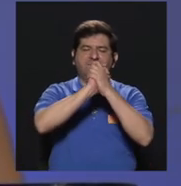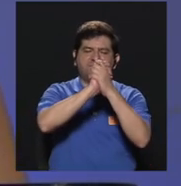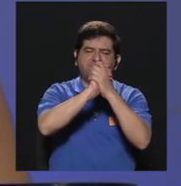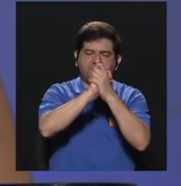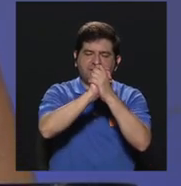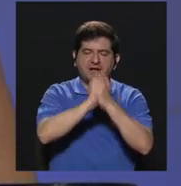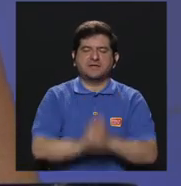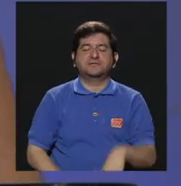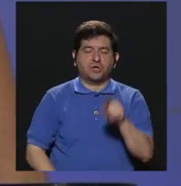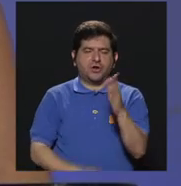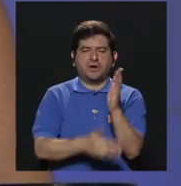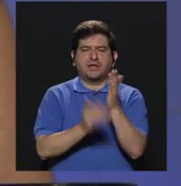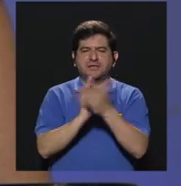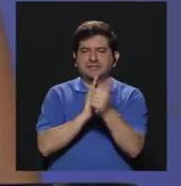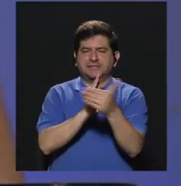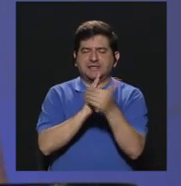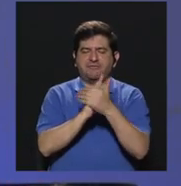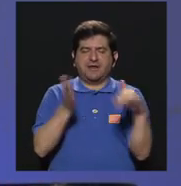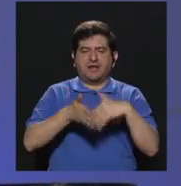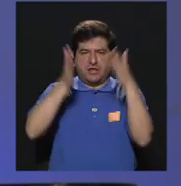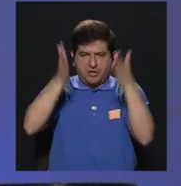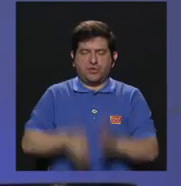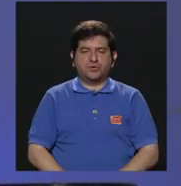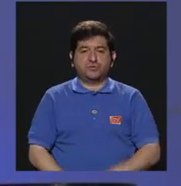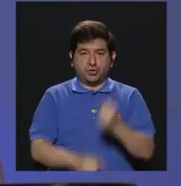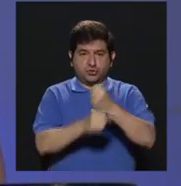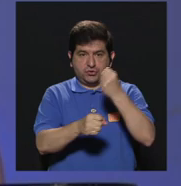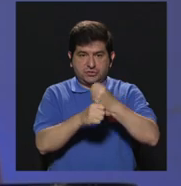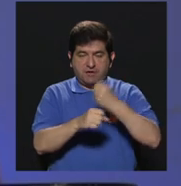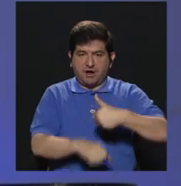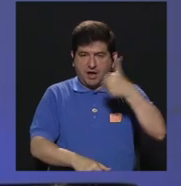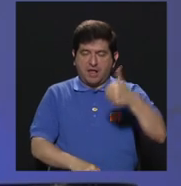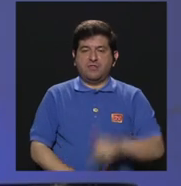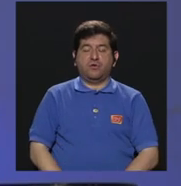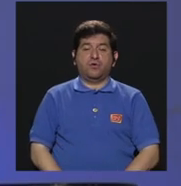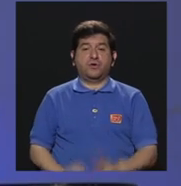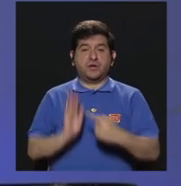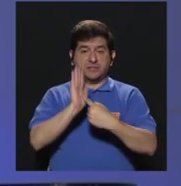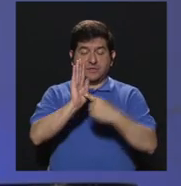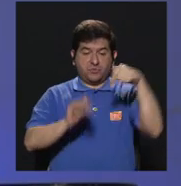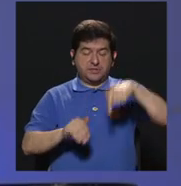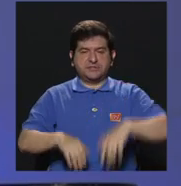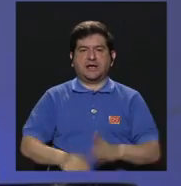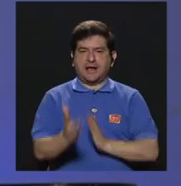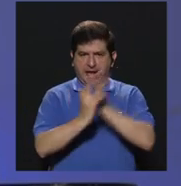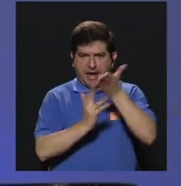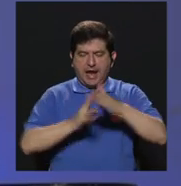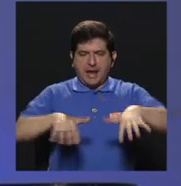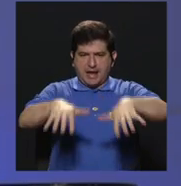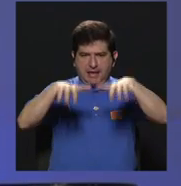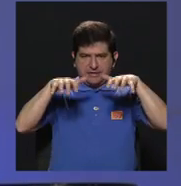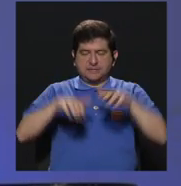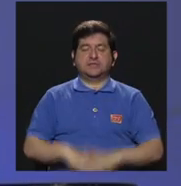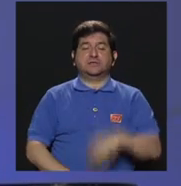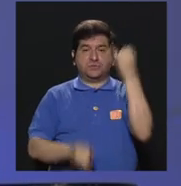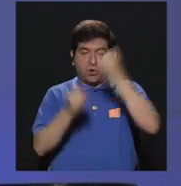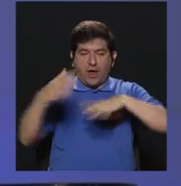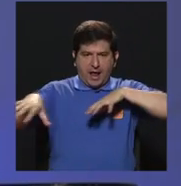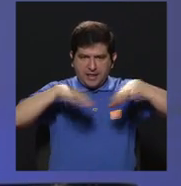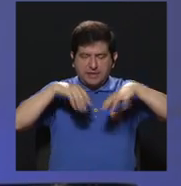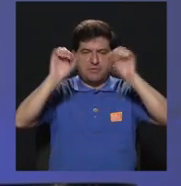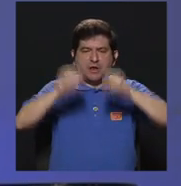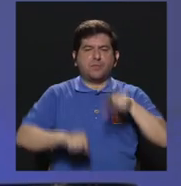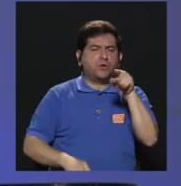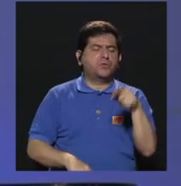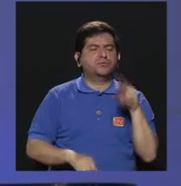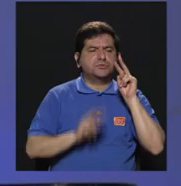Felicitaciones a estos talentosos estudiantes. Las obras ganadoras están expuestas a la entrada de este auditorio. Les invitamos para que una vez finalizada la actividad